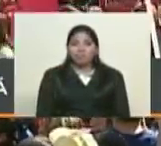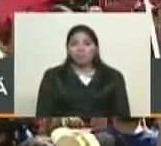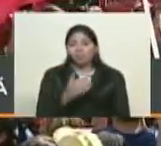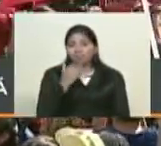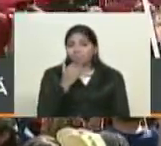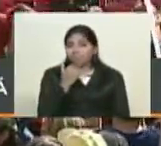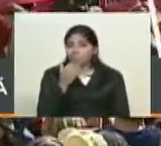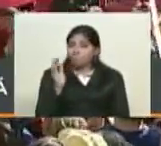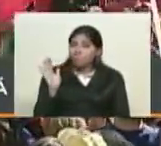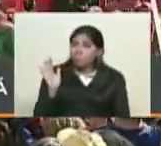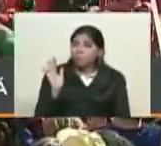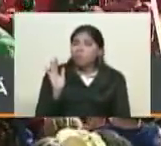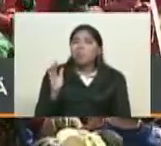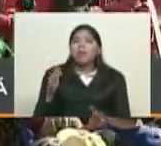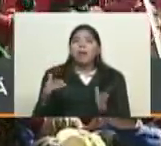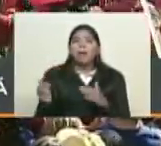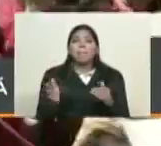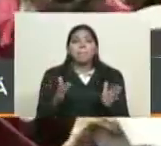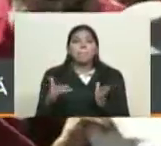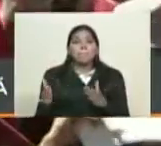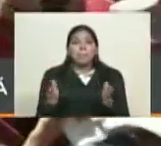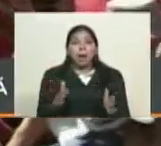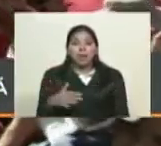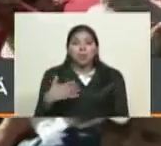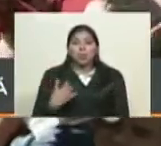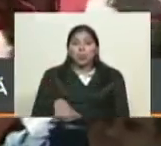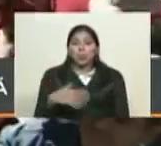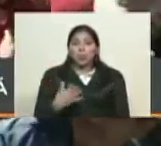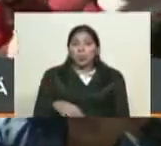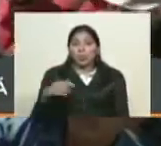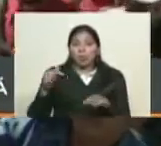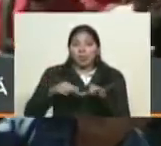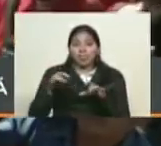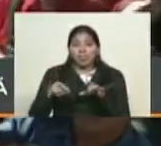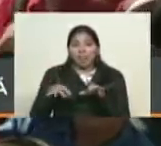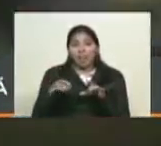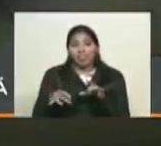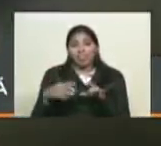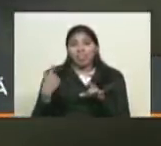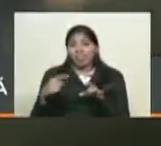En el mes de marzo lo que viene es candela en el carné de la patria.